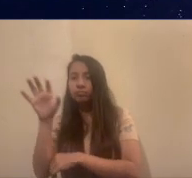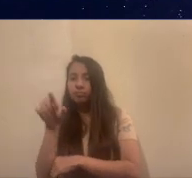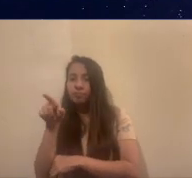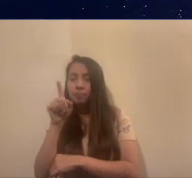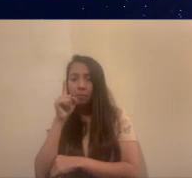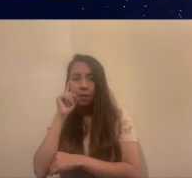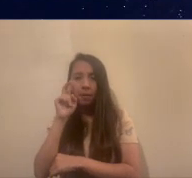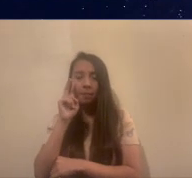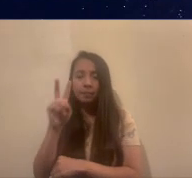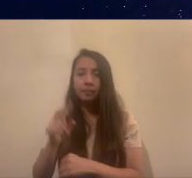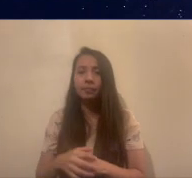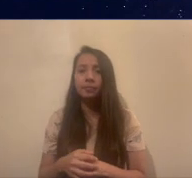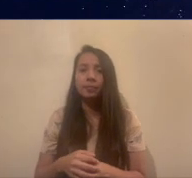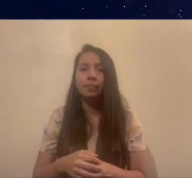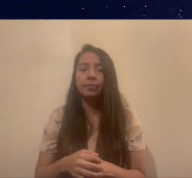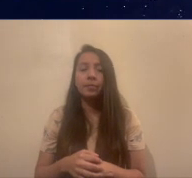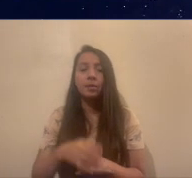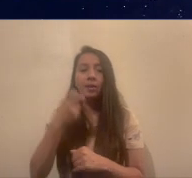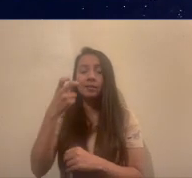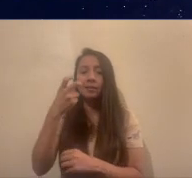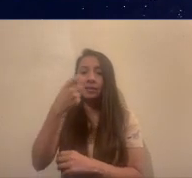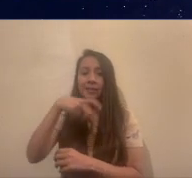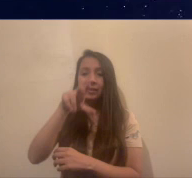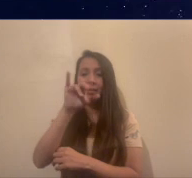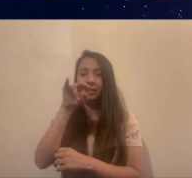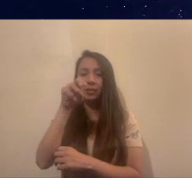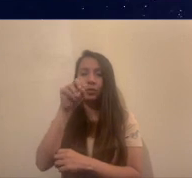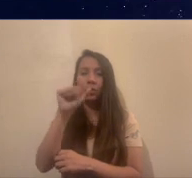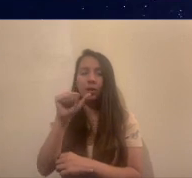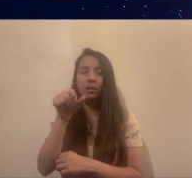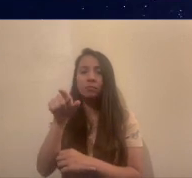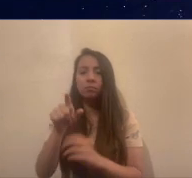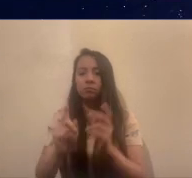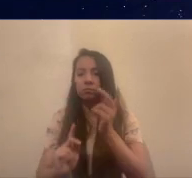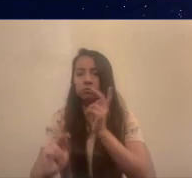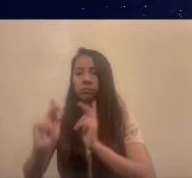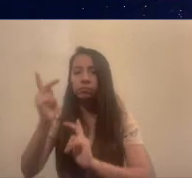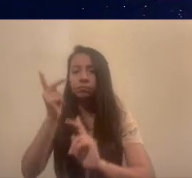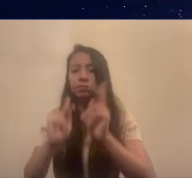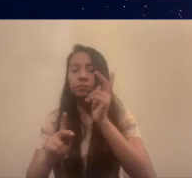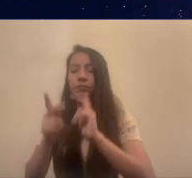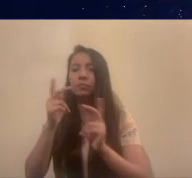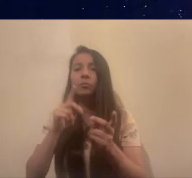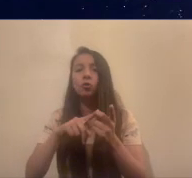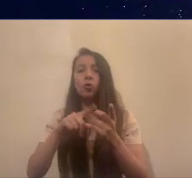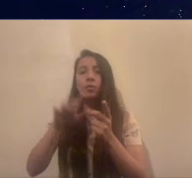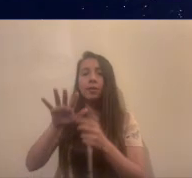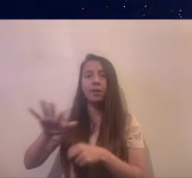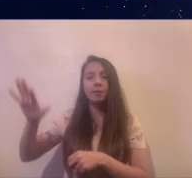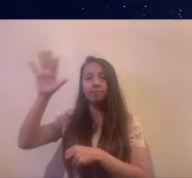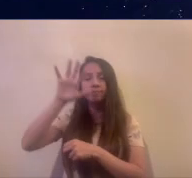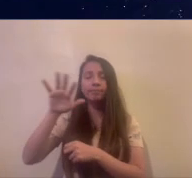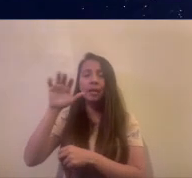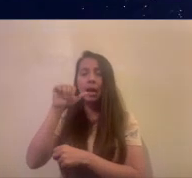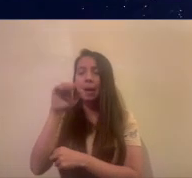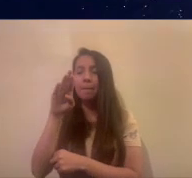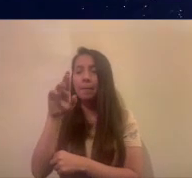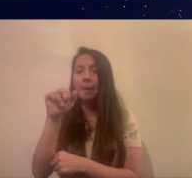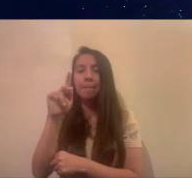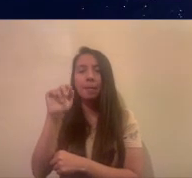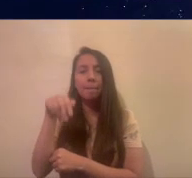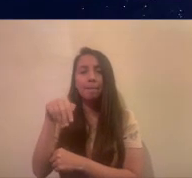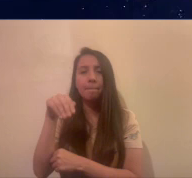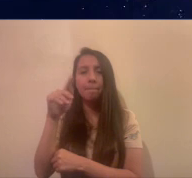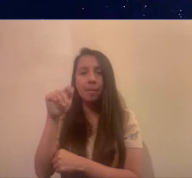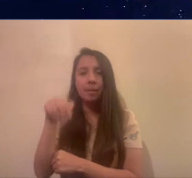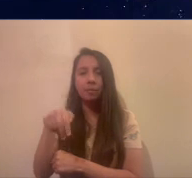contexto geográfico. Esta variedad de quinoa que se seleccionó para el estudio crece en la zona de Abrapampa, que es al norte-norte de